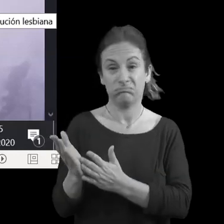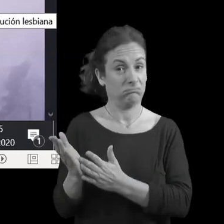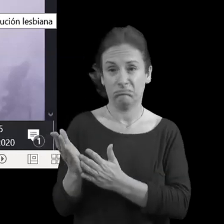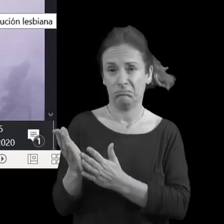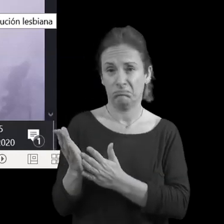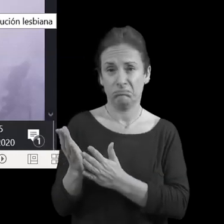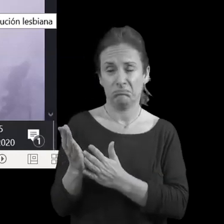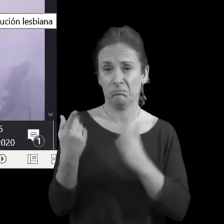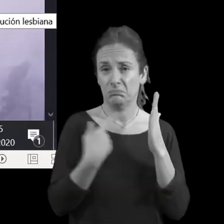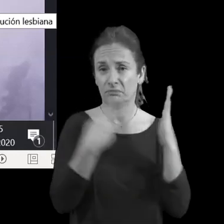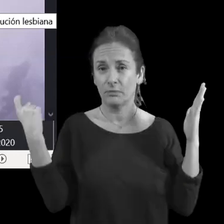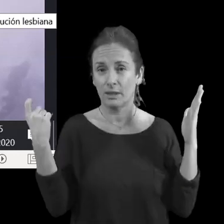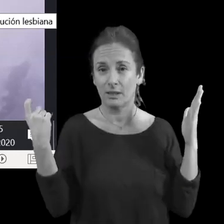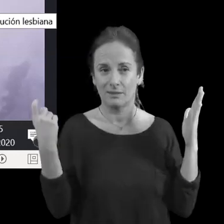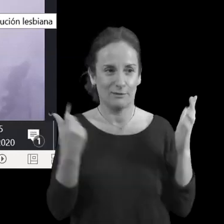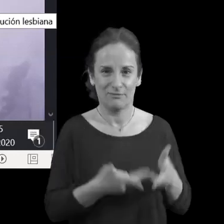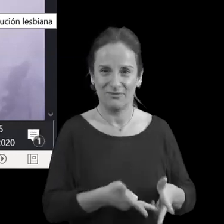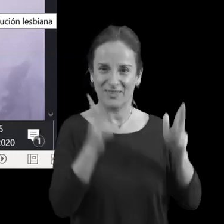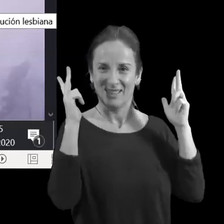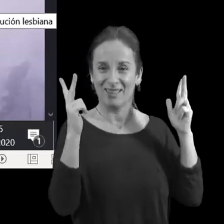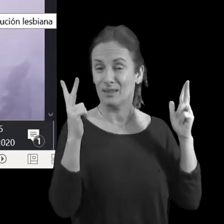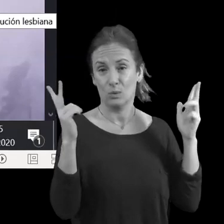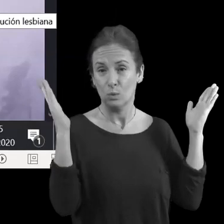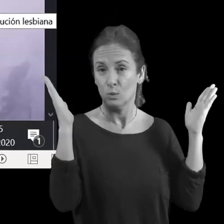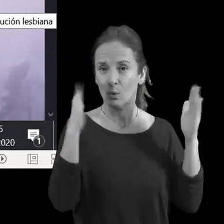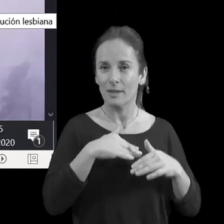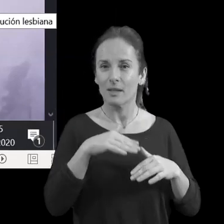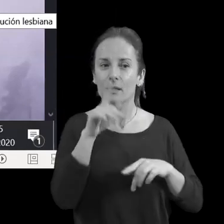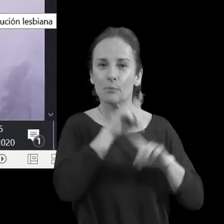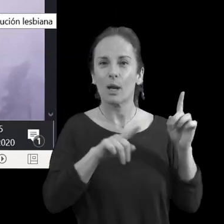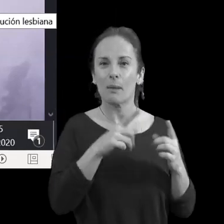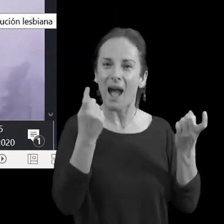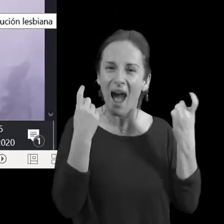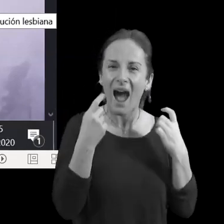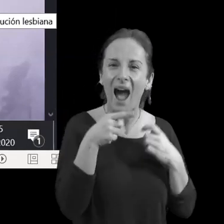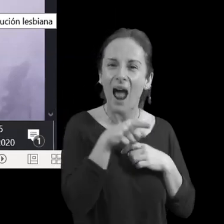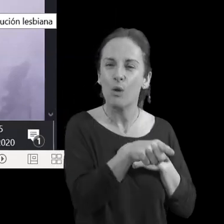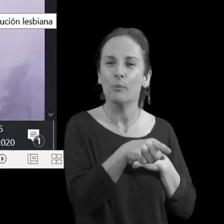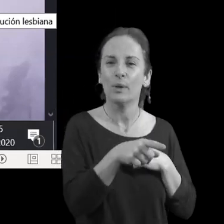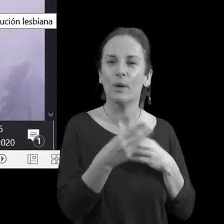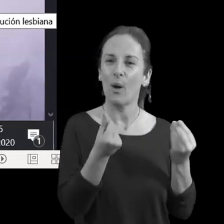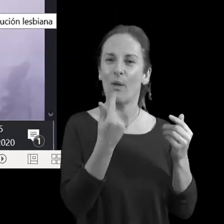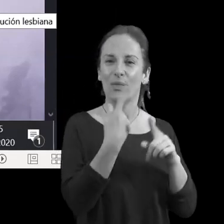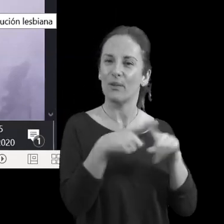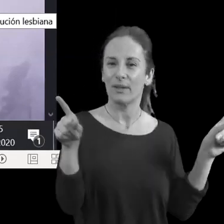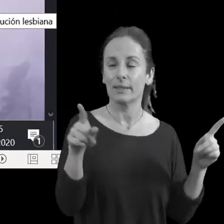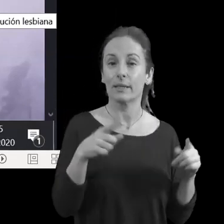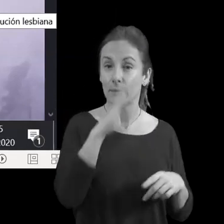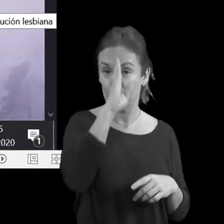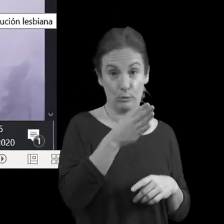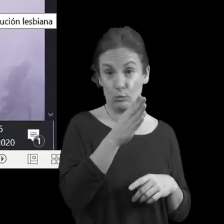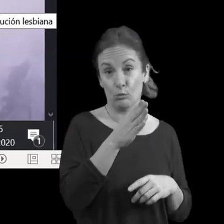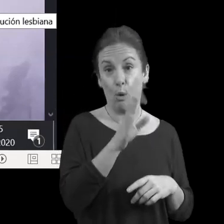funcionar libremente, ¿no? Entonces, la cuestión no está en el alumnado diferente, o no está en las personas que no somos